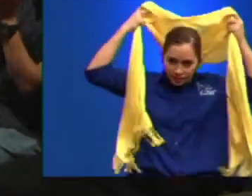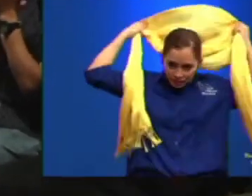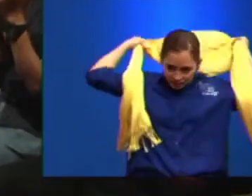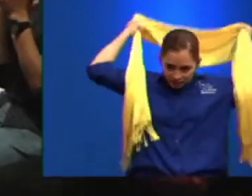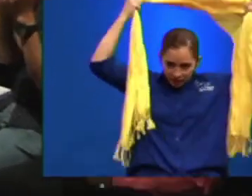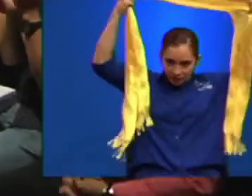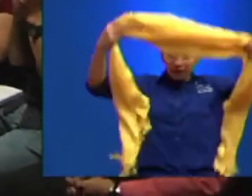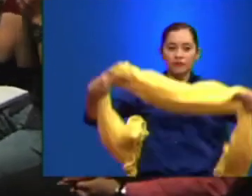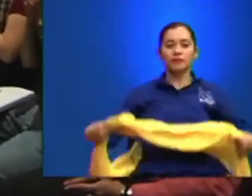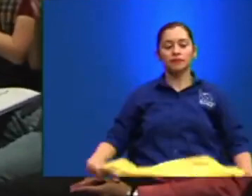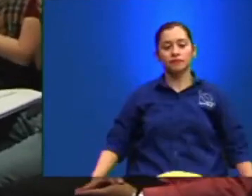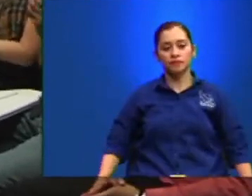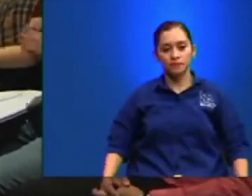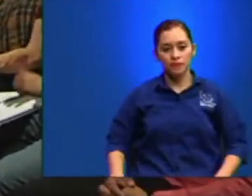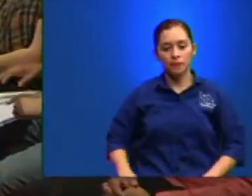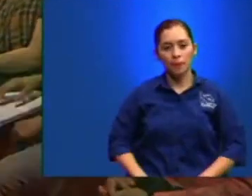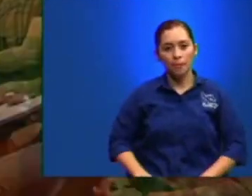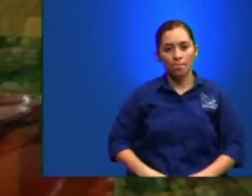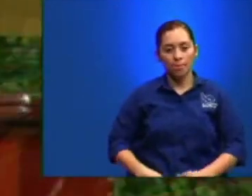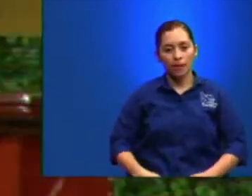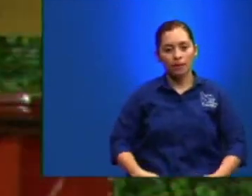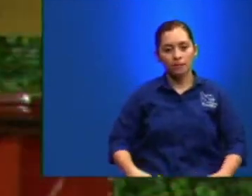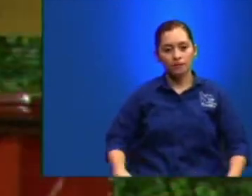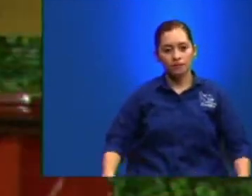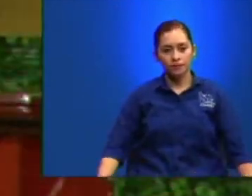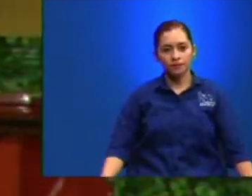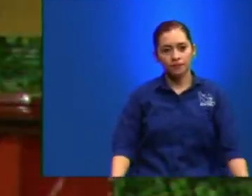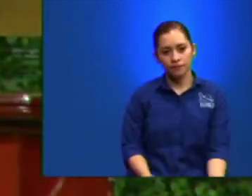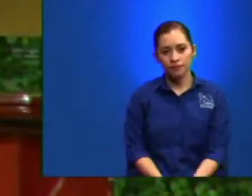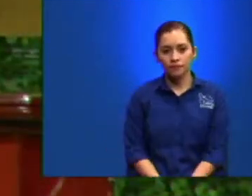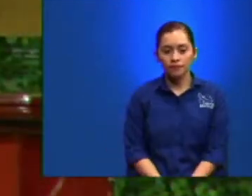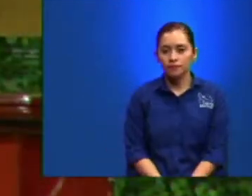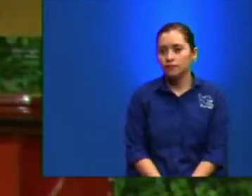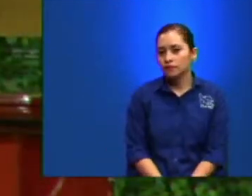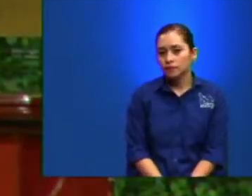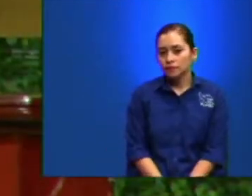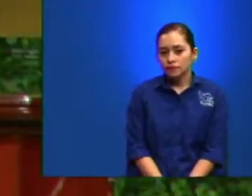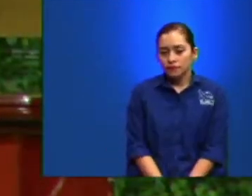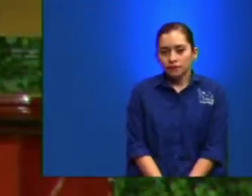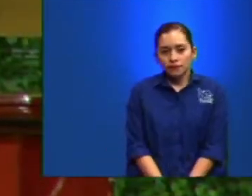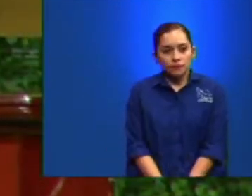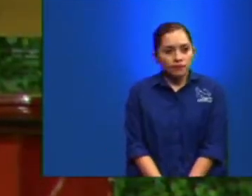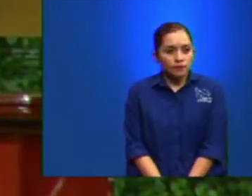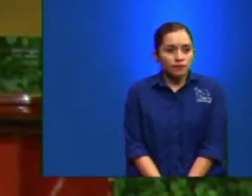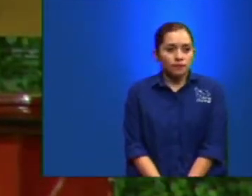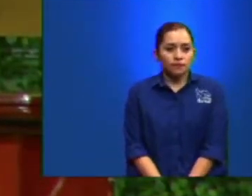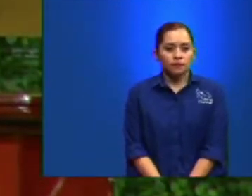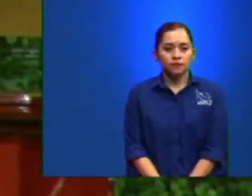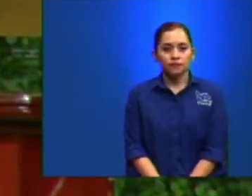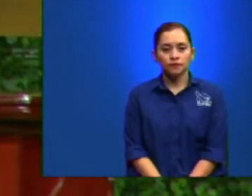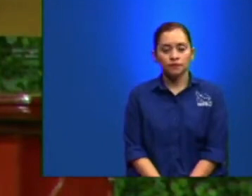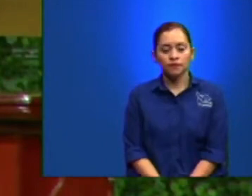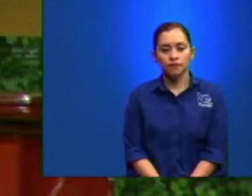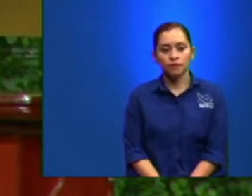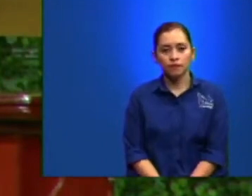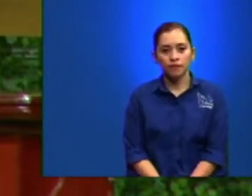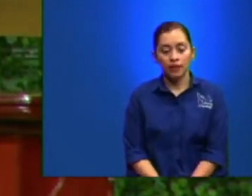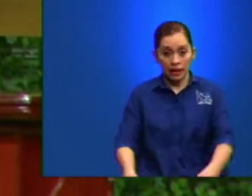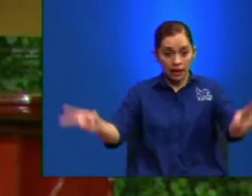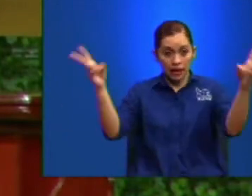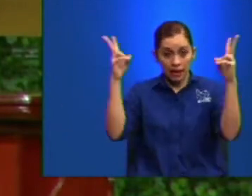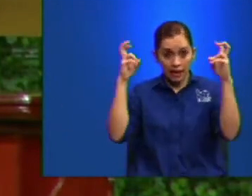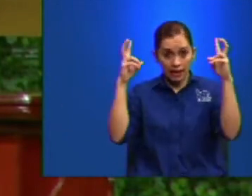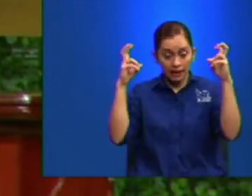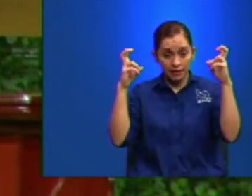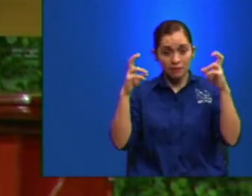es la temática que habíamos estado bueno que le habíamos dejado un poquitito en el tintero es el amor